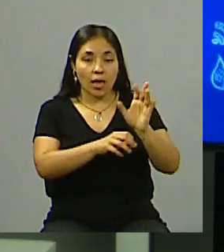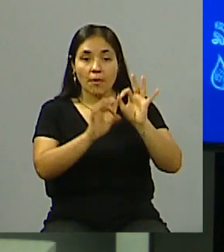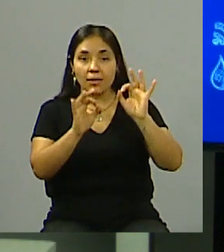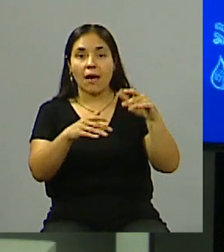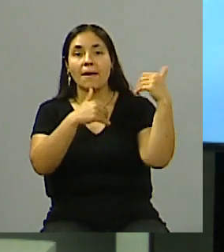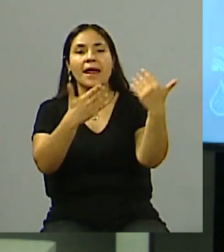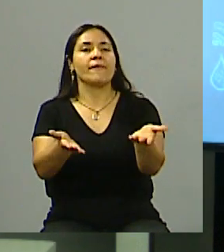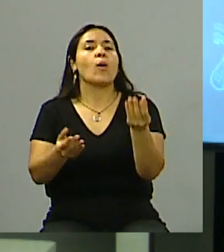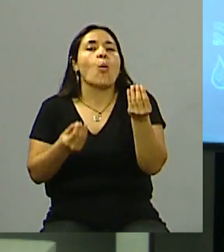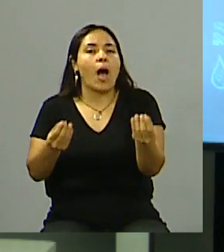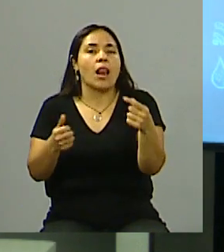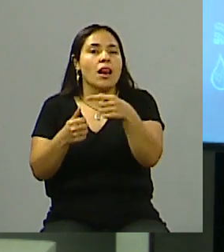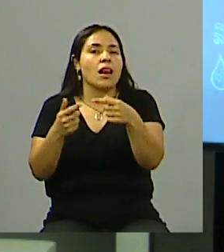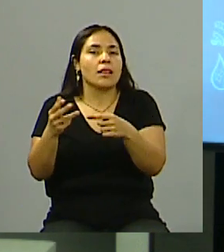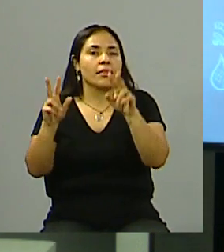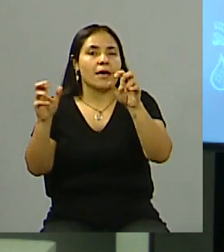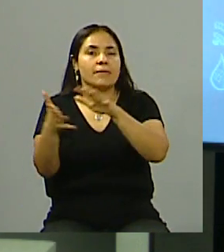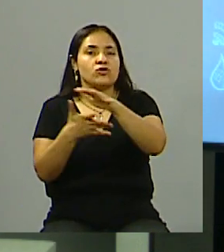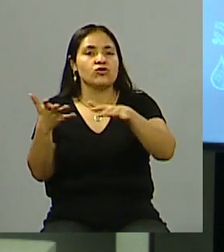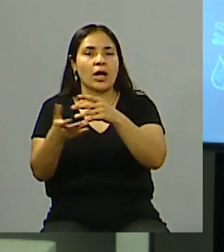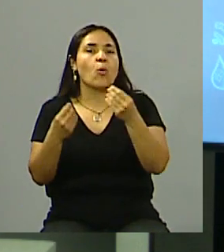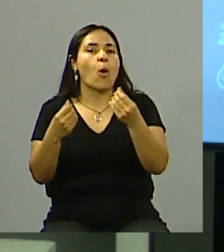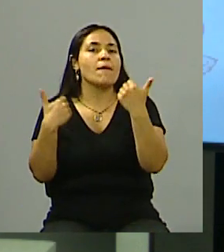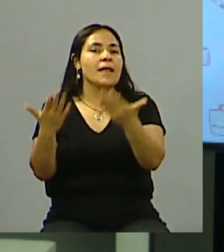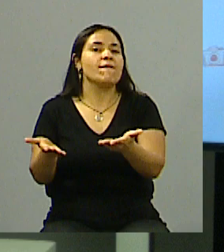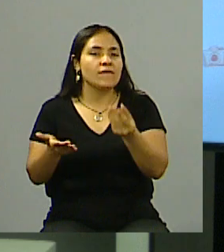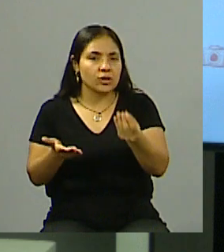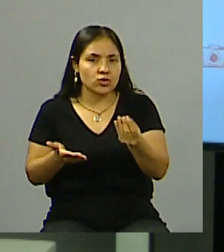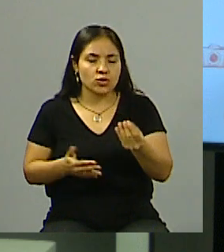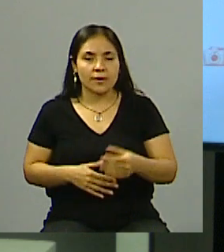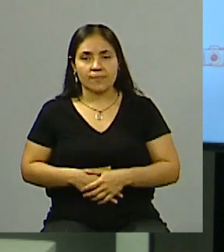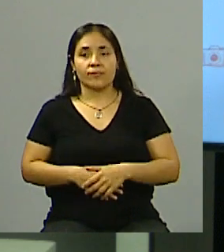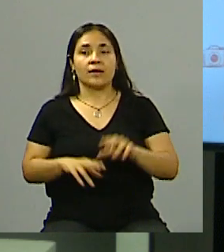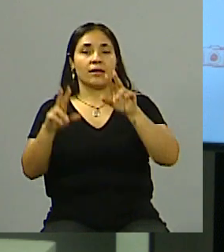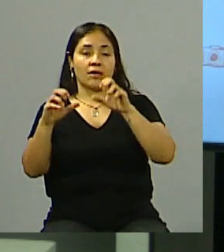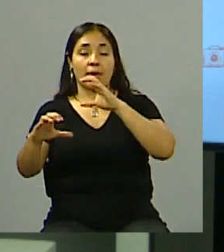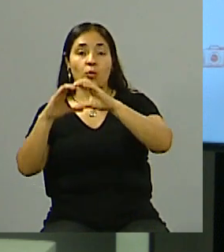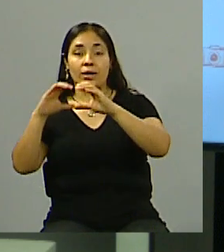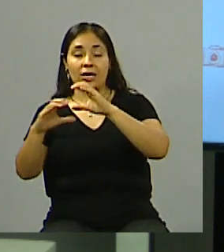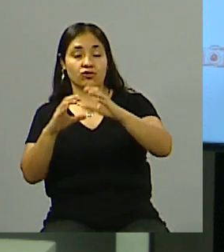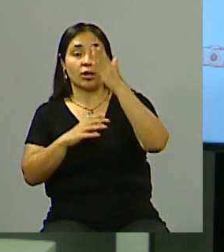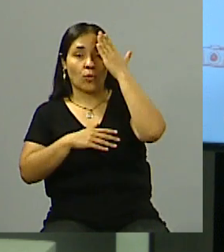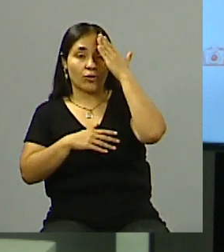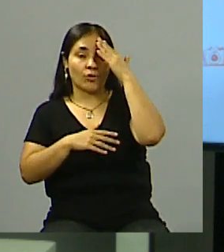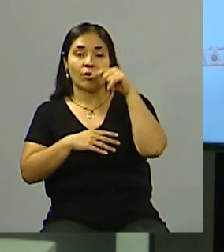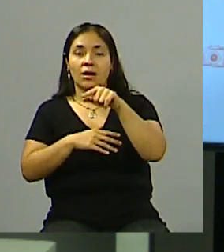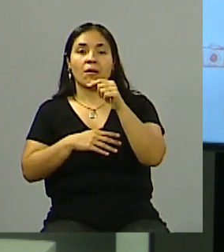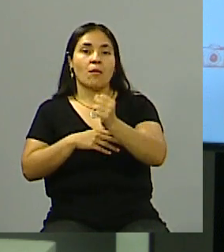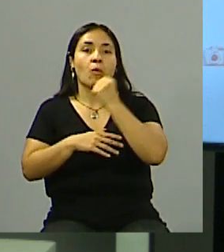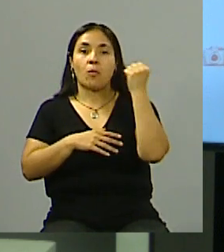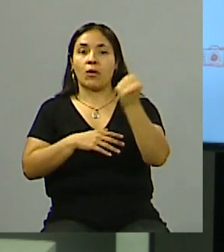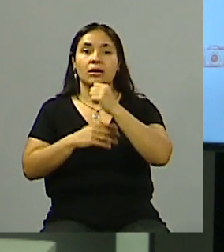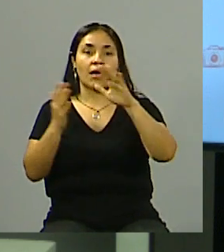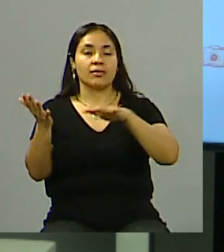beneficia en materia social? Bueno, la comunicación y la cultura son ejes centrales de la